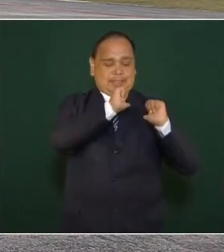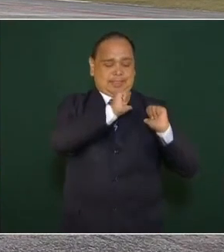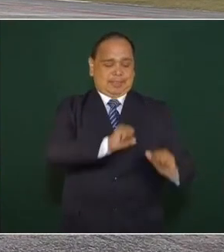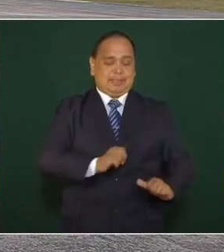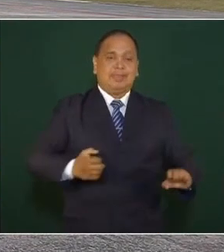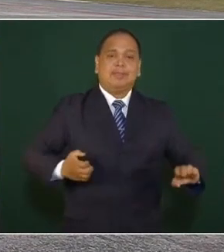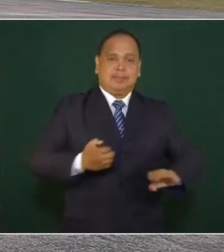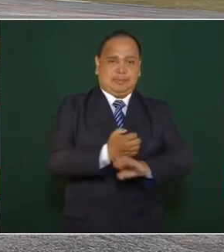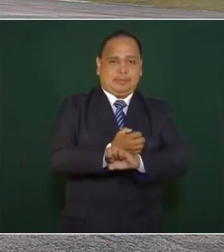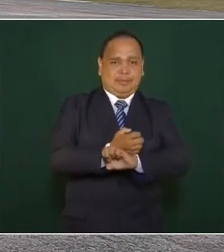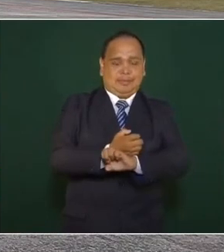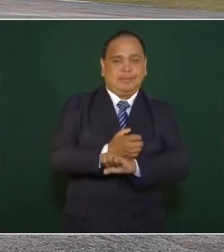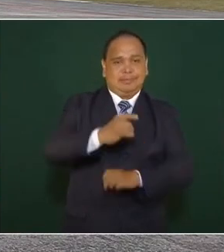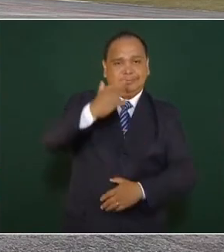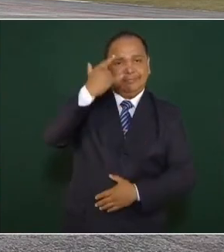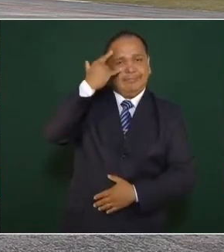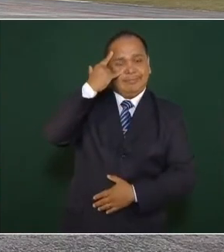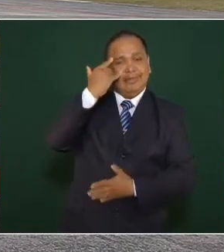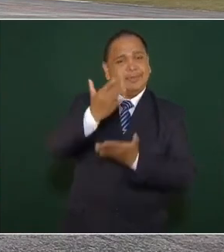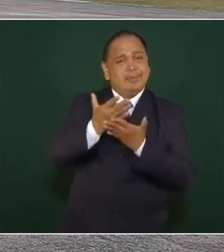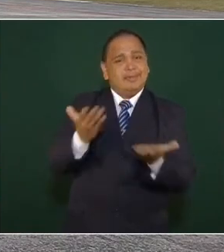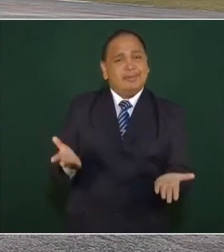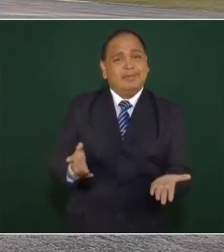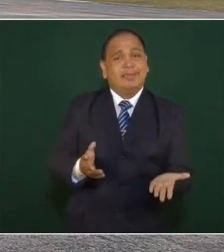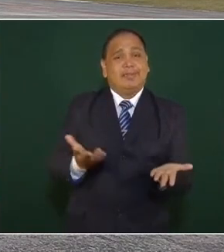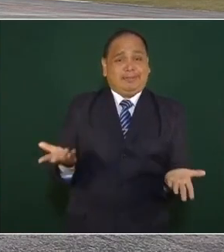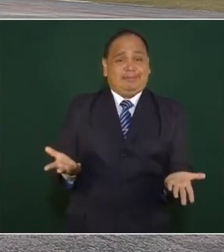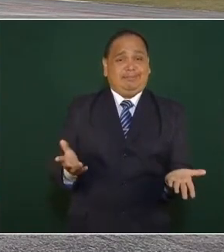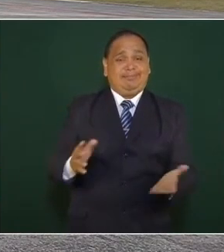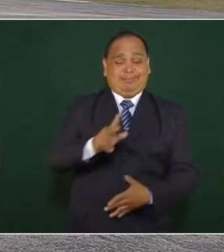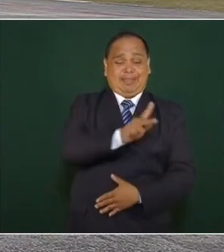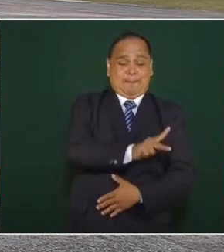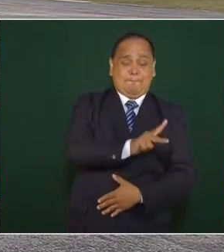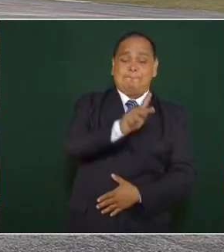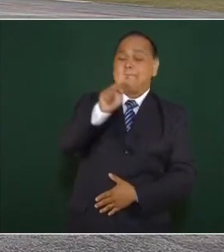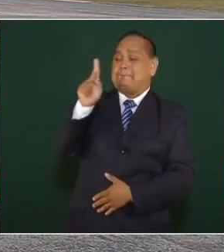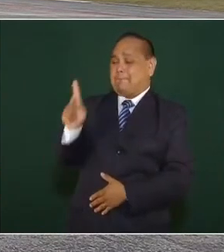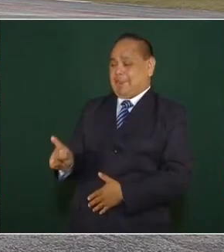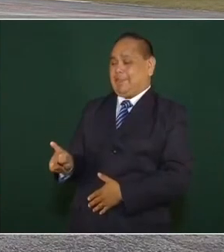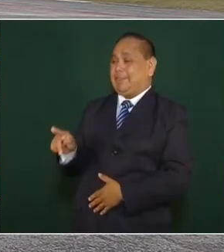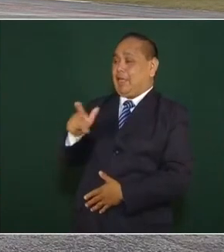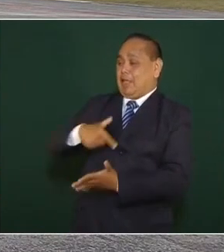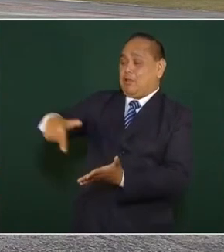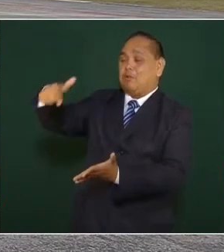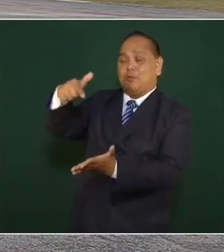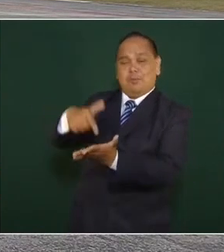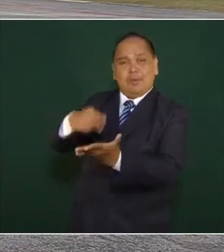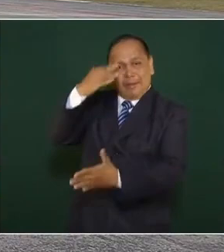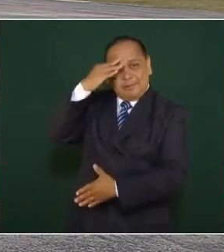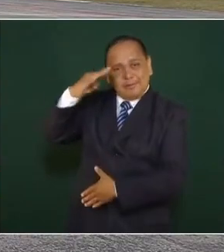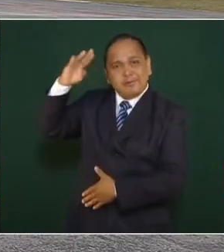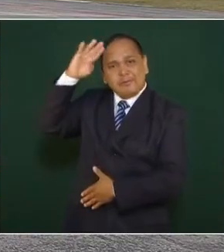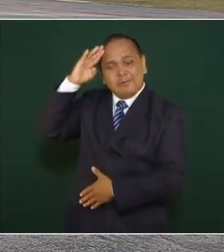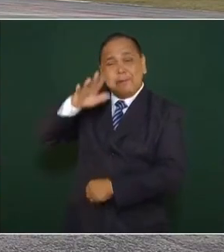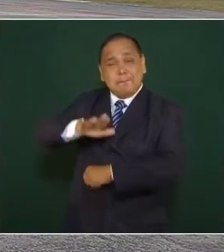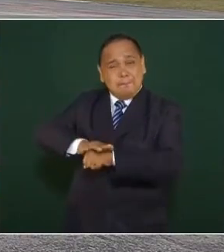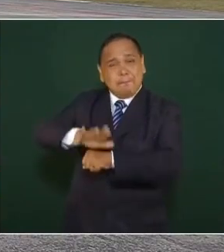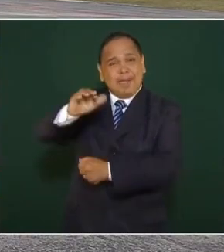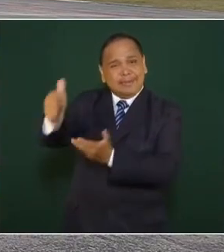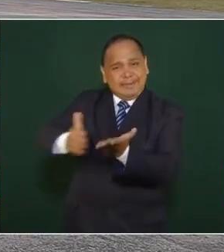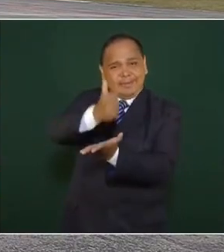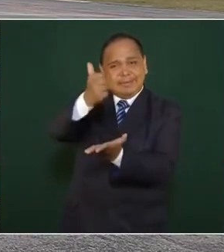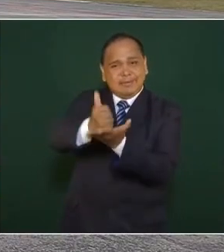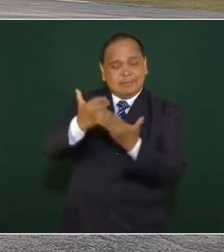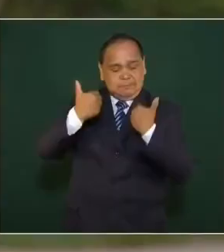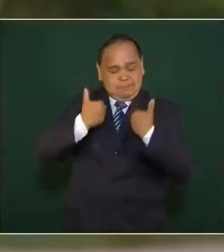del estado de Campeche, que tanto se parece este lugar a muchos lugares de Cuba y en particular a la ciudad donde nací.